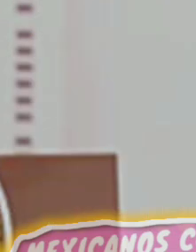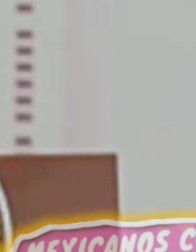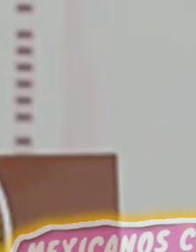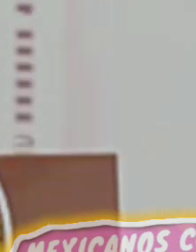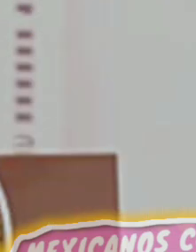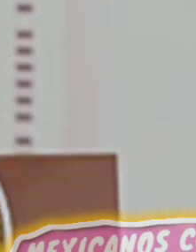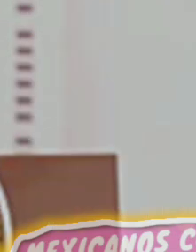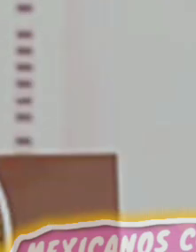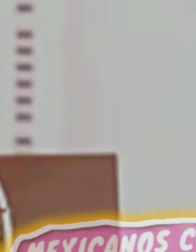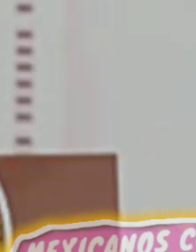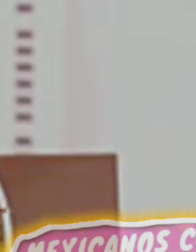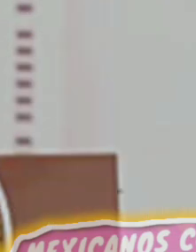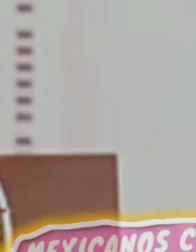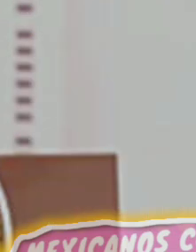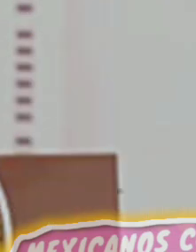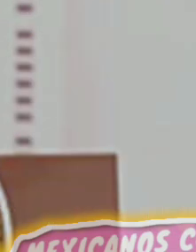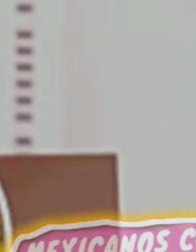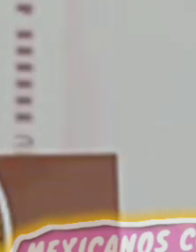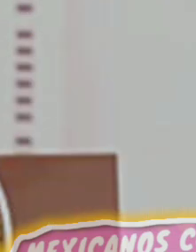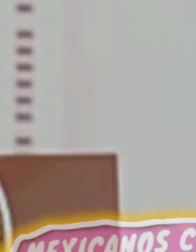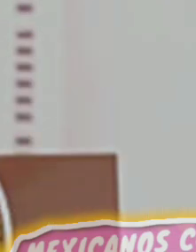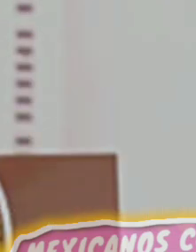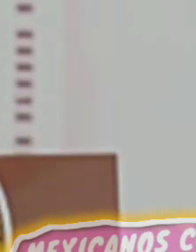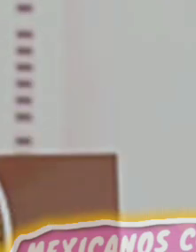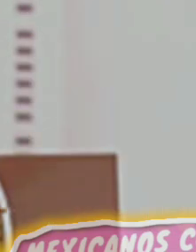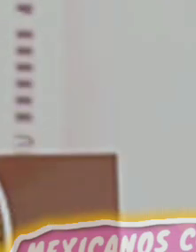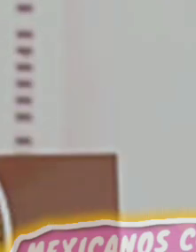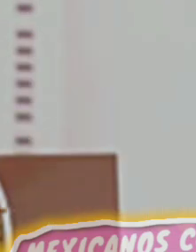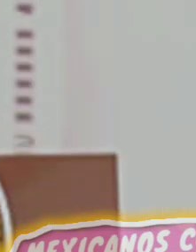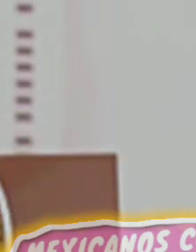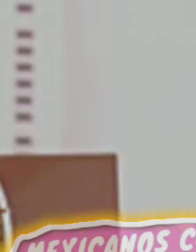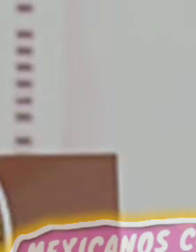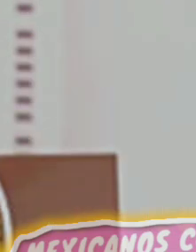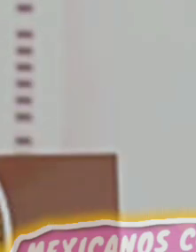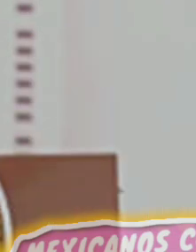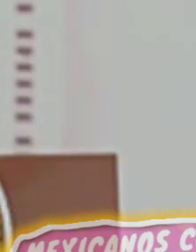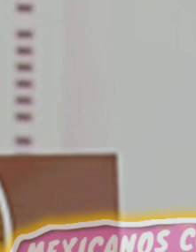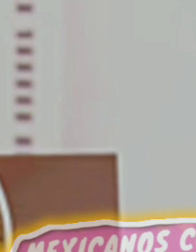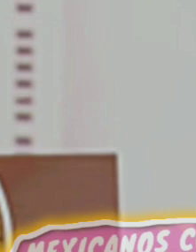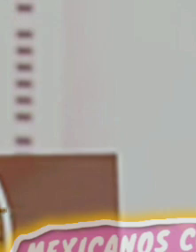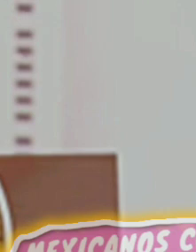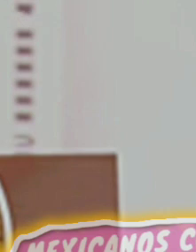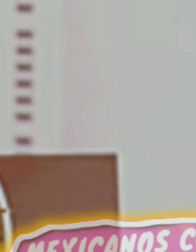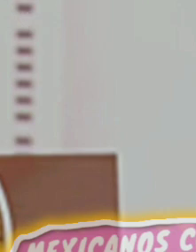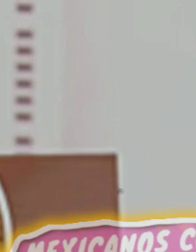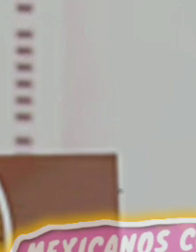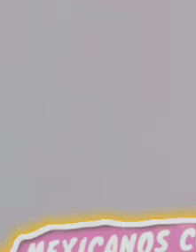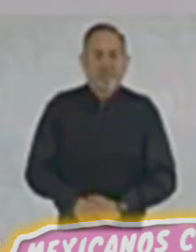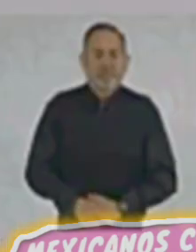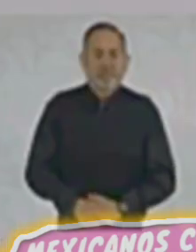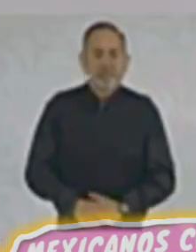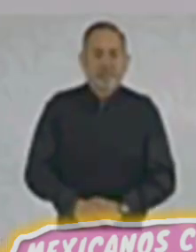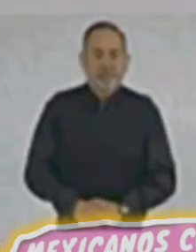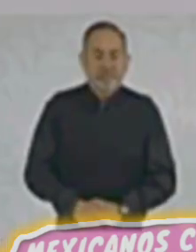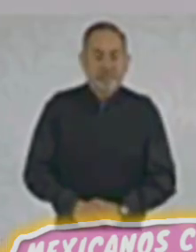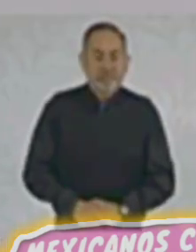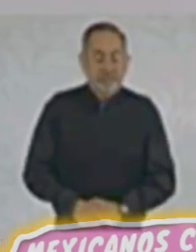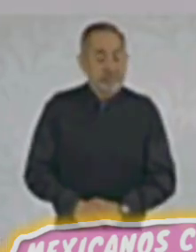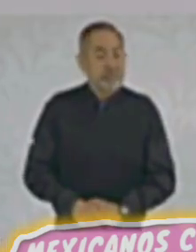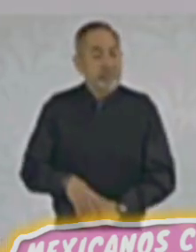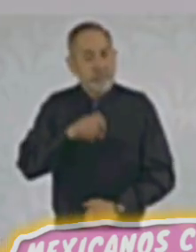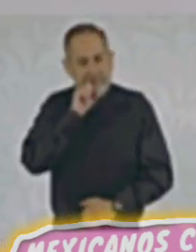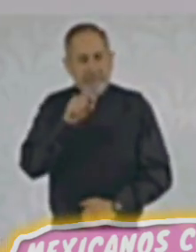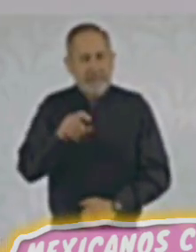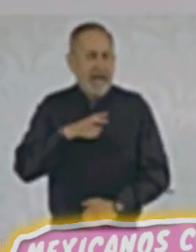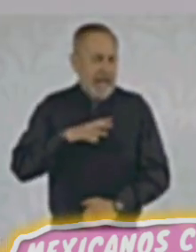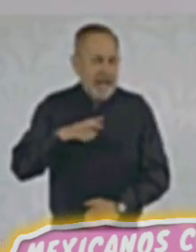posición real? Bueno, entonces, viene esto, viene la vivienda, y